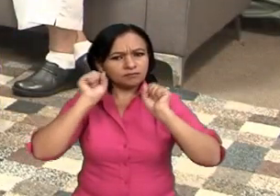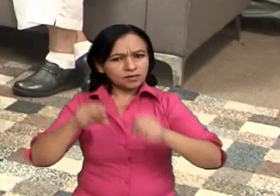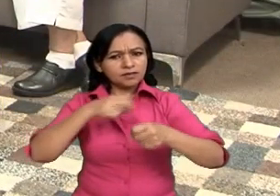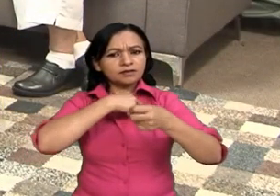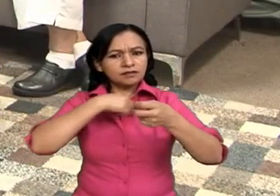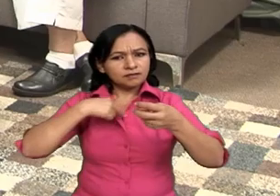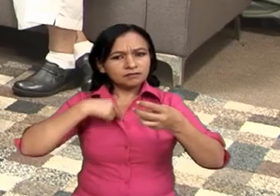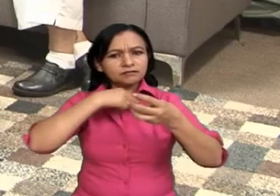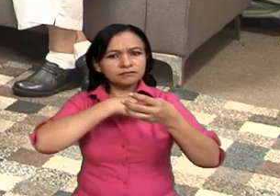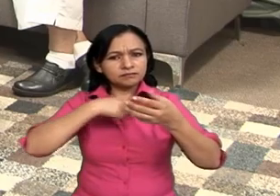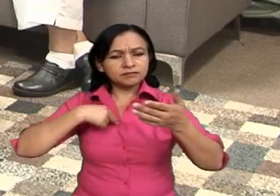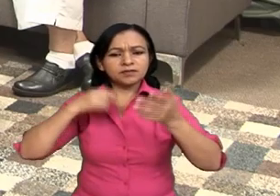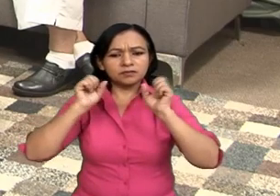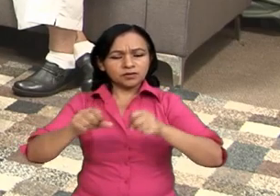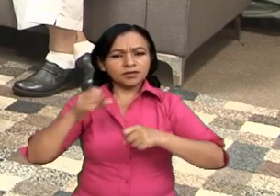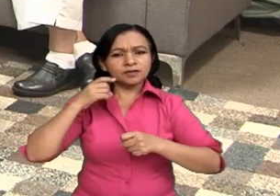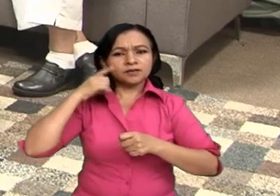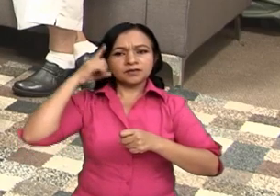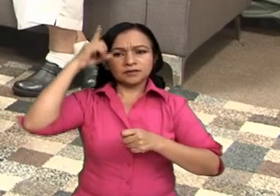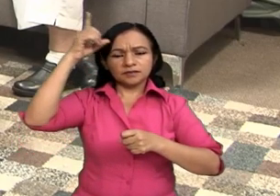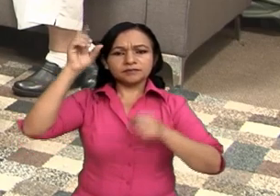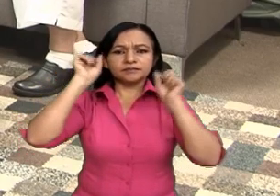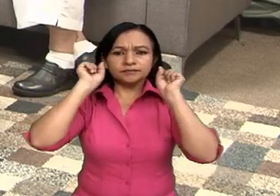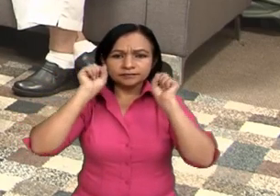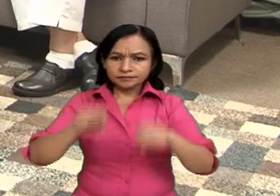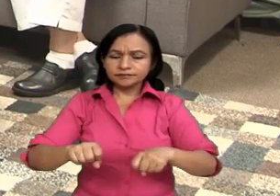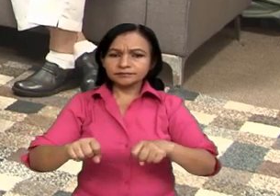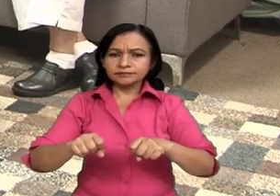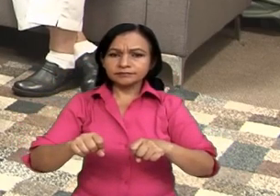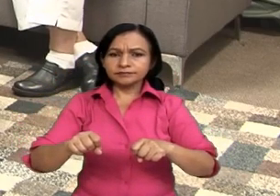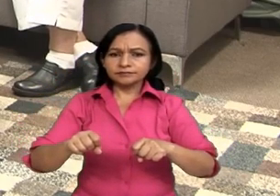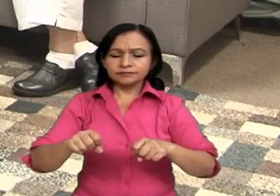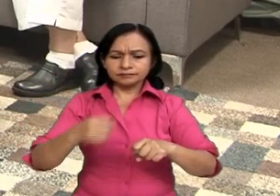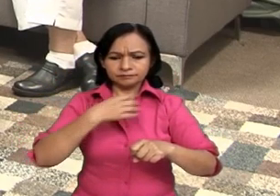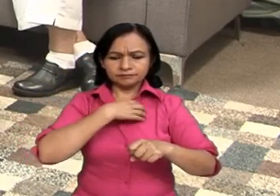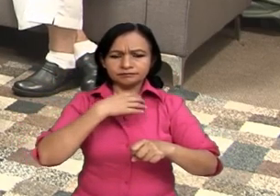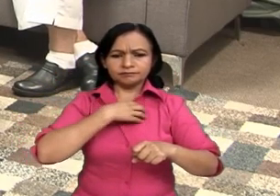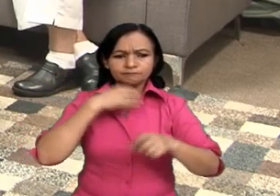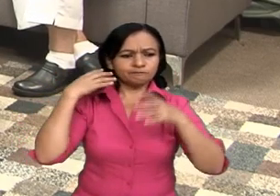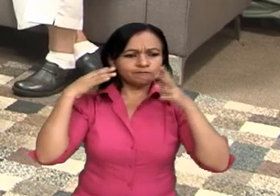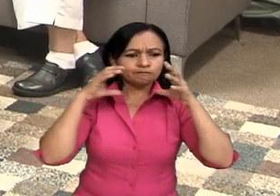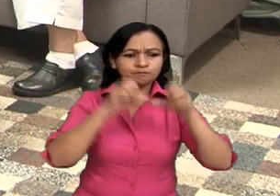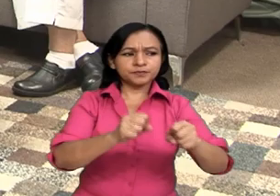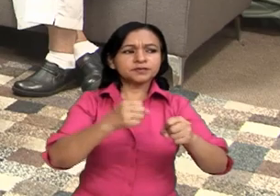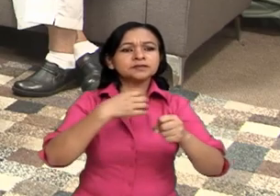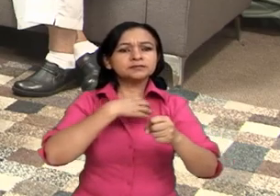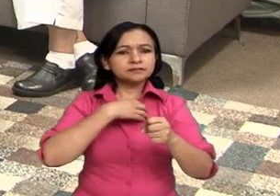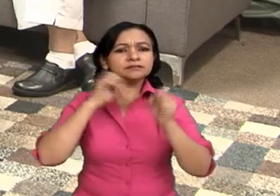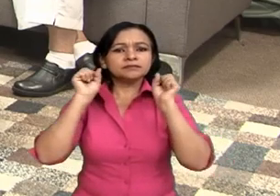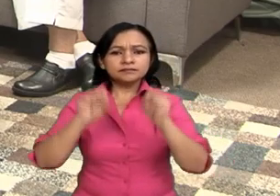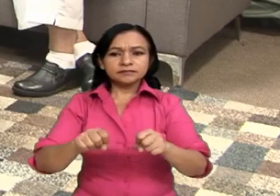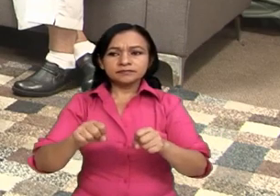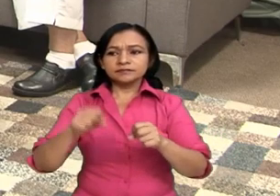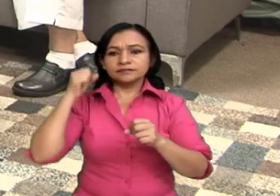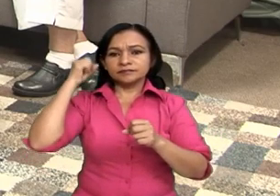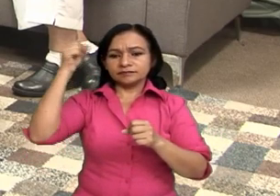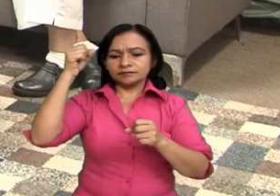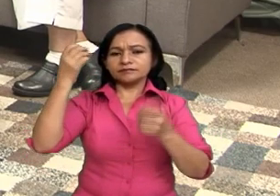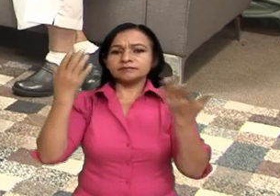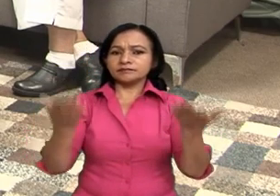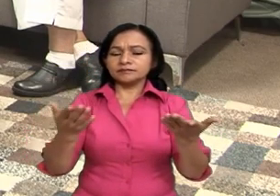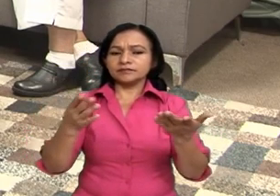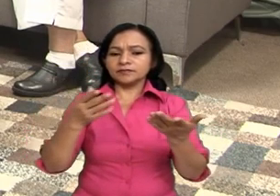en el desarrollo. Y somos capaces, digamos, de agarrar nuestras conquistas y de ganar